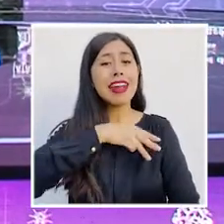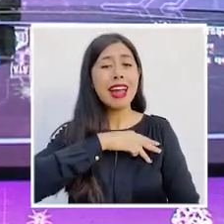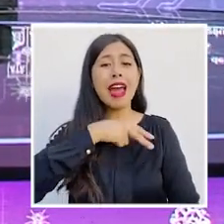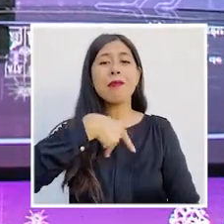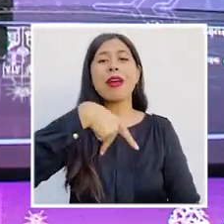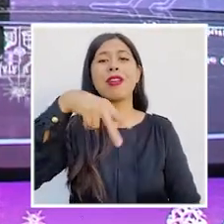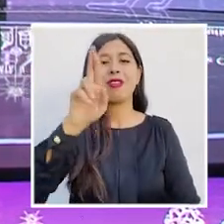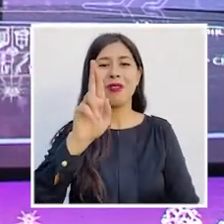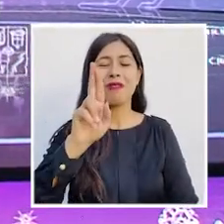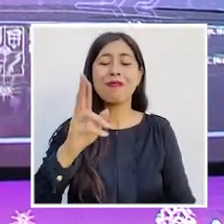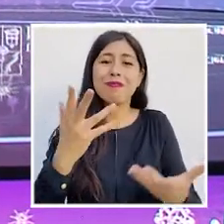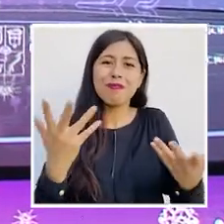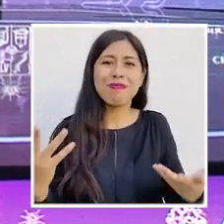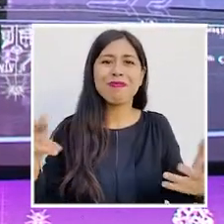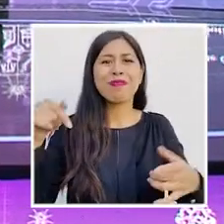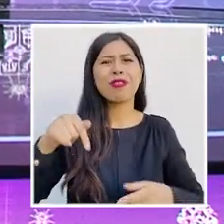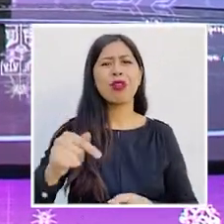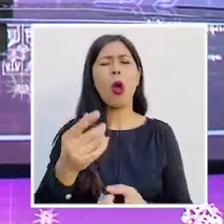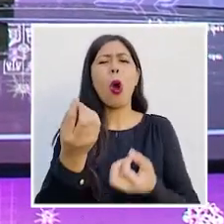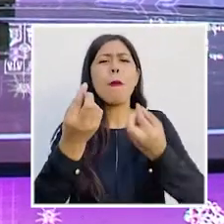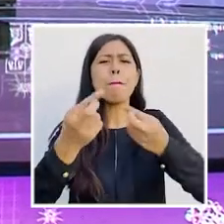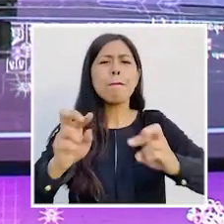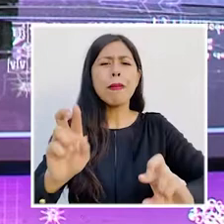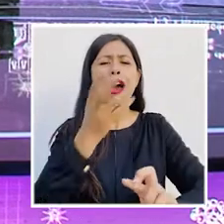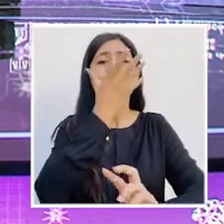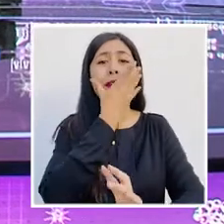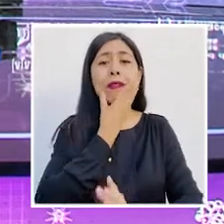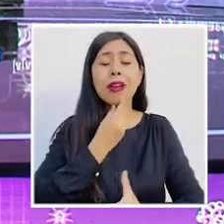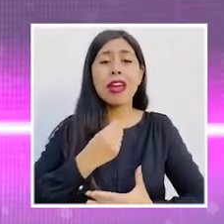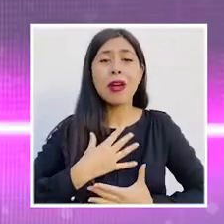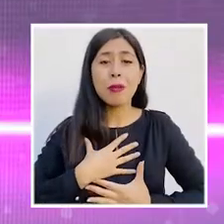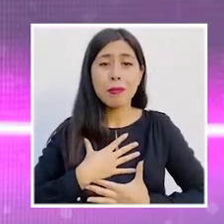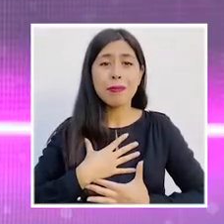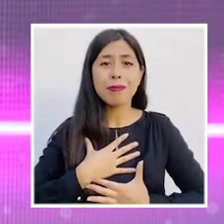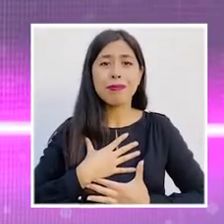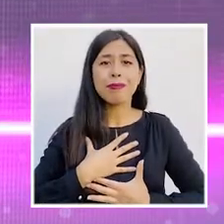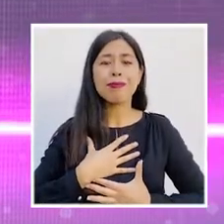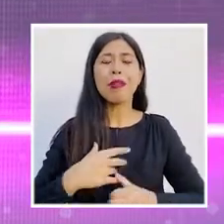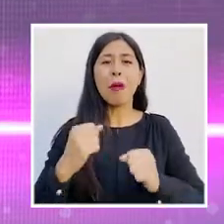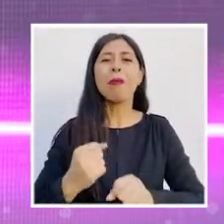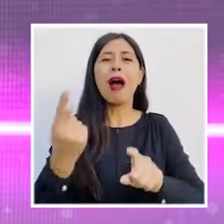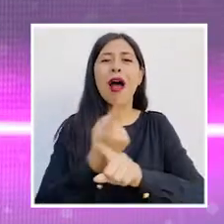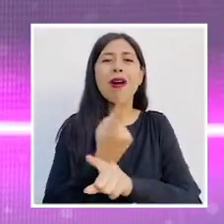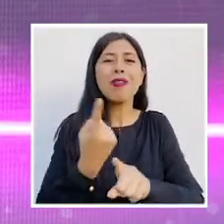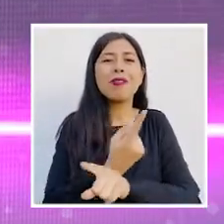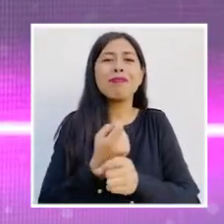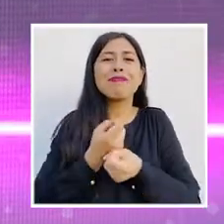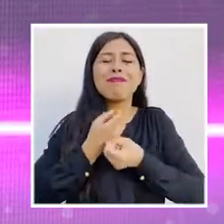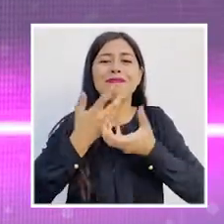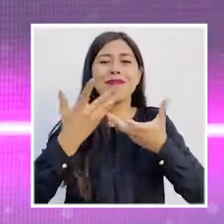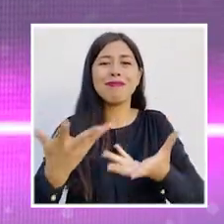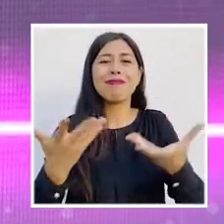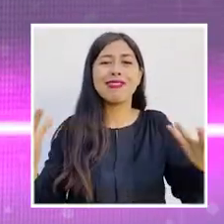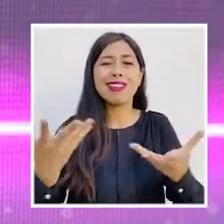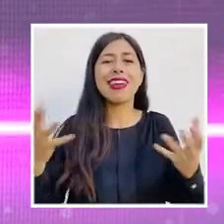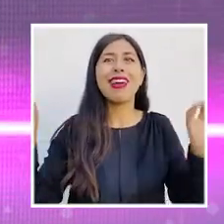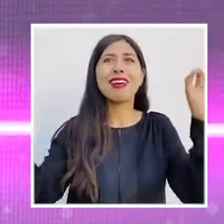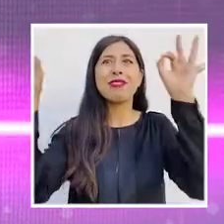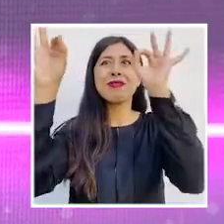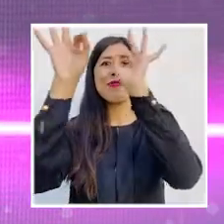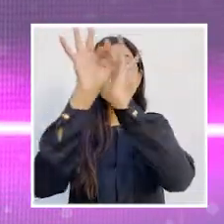metropolitana norte. Bueno, esta es una maravillosa oportunidad para mí para hablar sobre